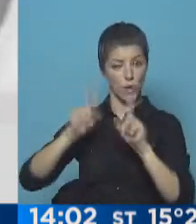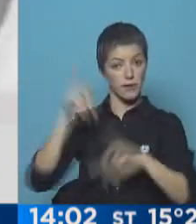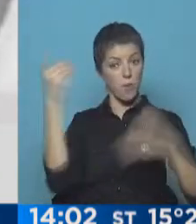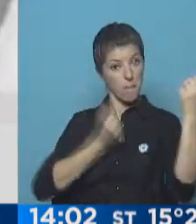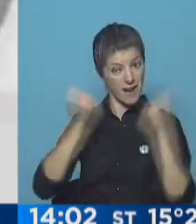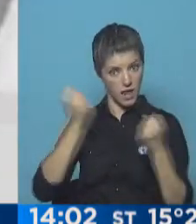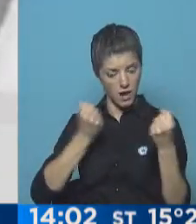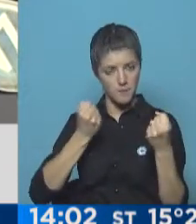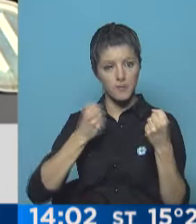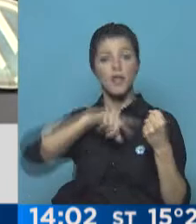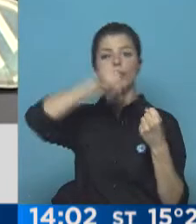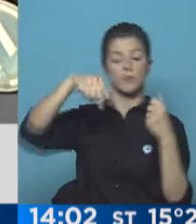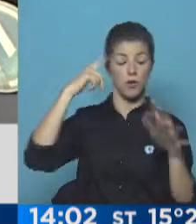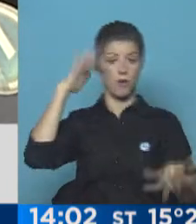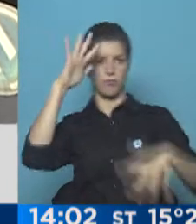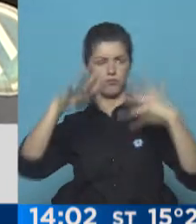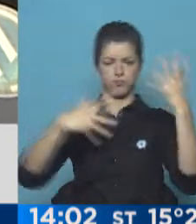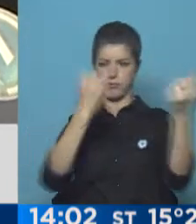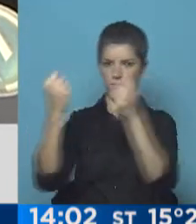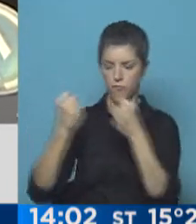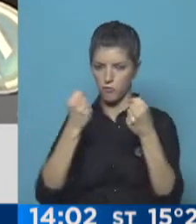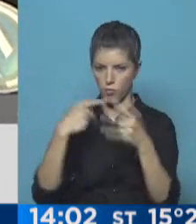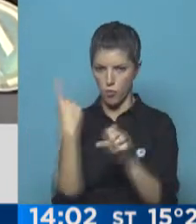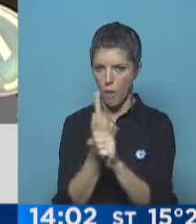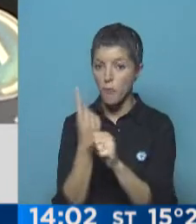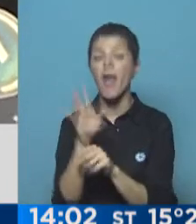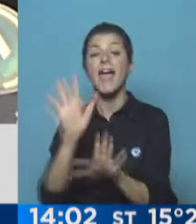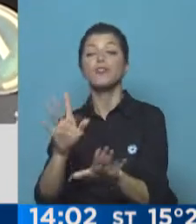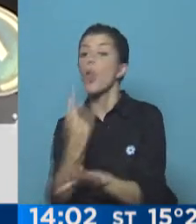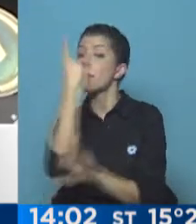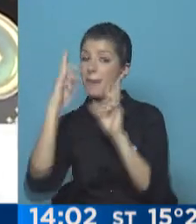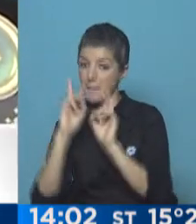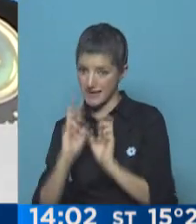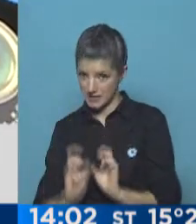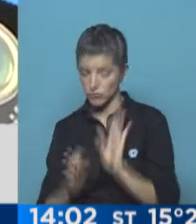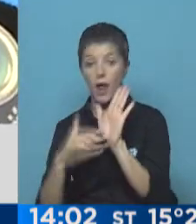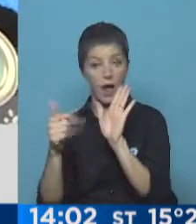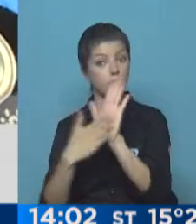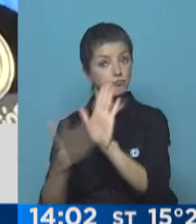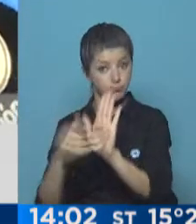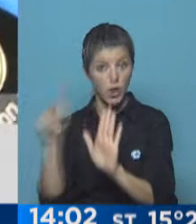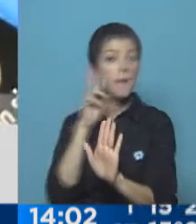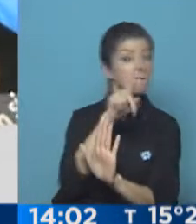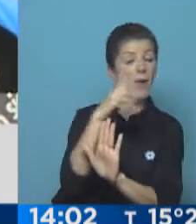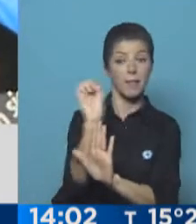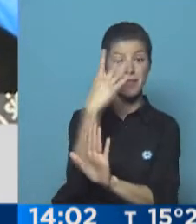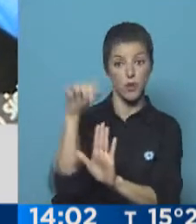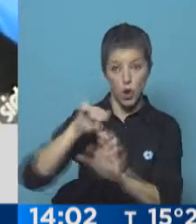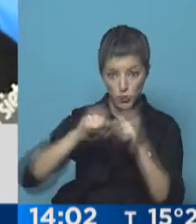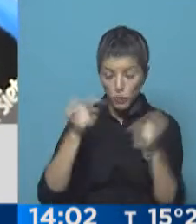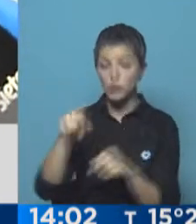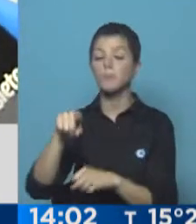vehículo provocando que pierda el control del mismo esto es lo que se investiga de un inicio acá está la pericia que marca la rotura del vidrio y este vídeo